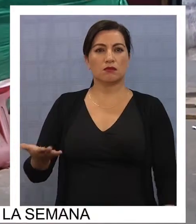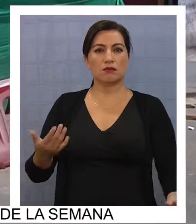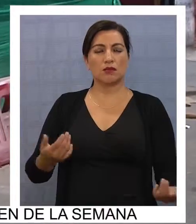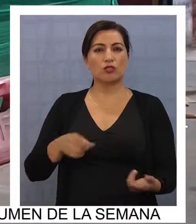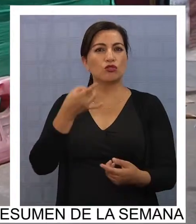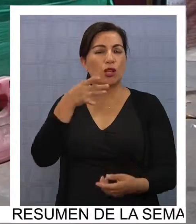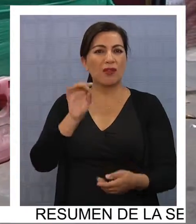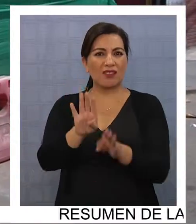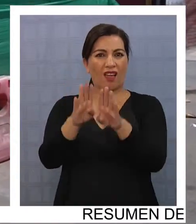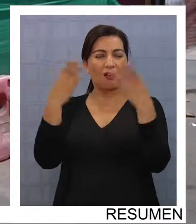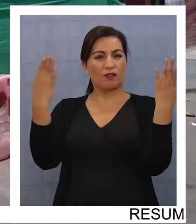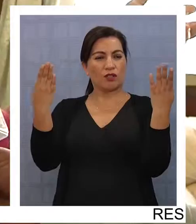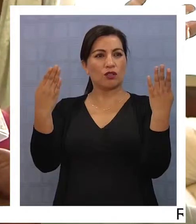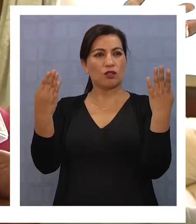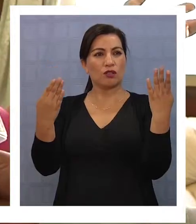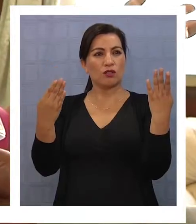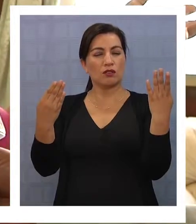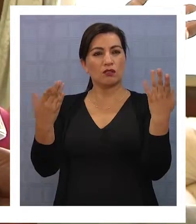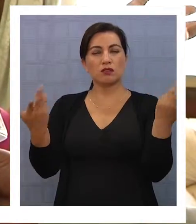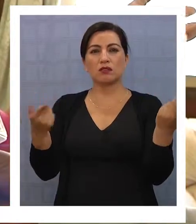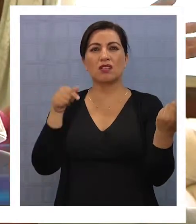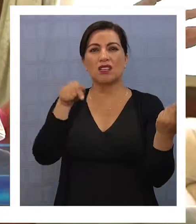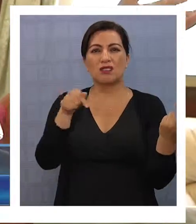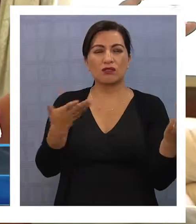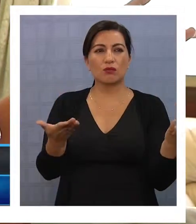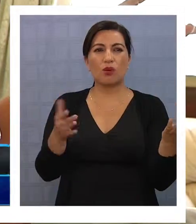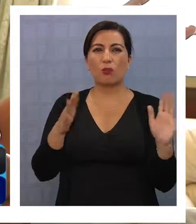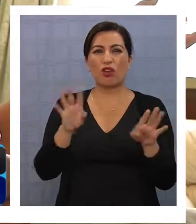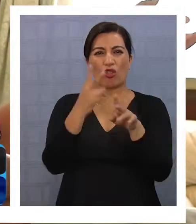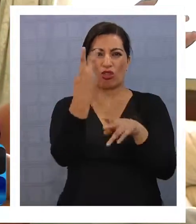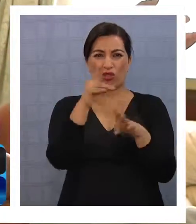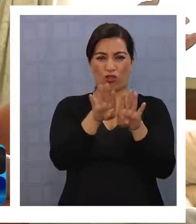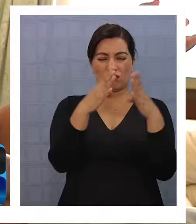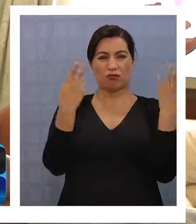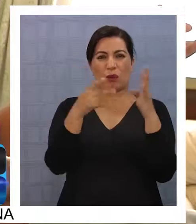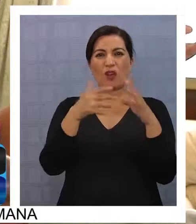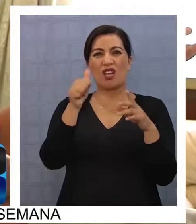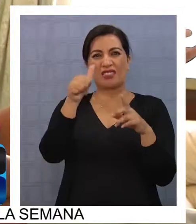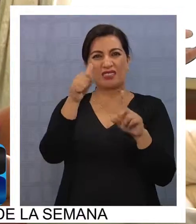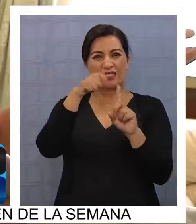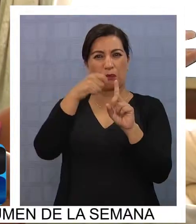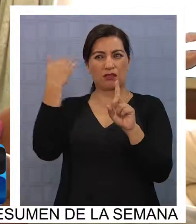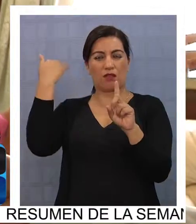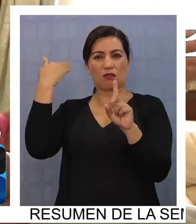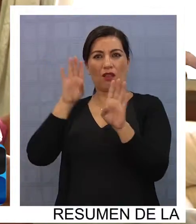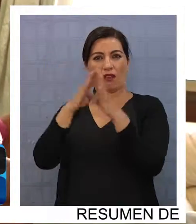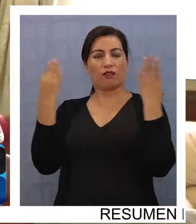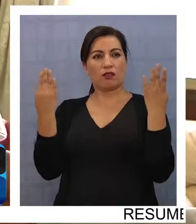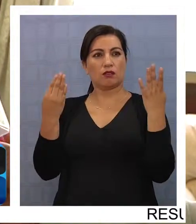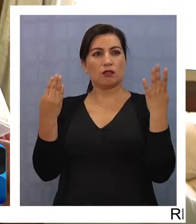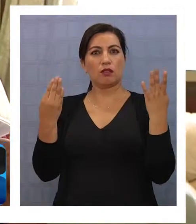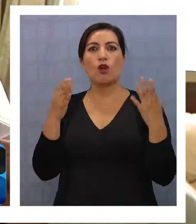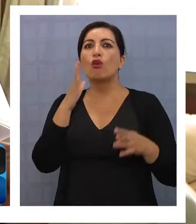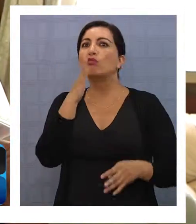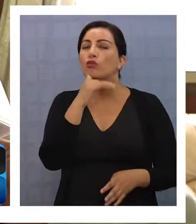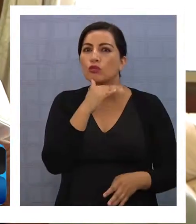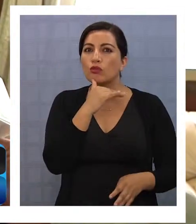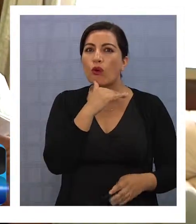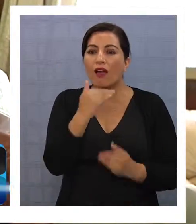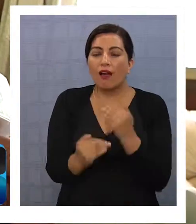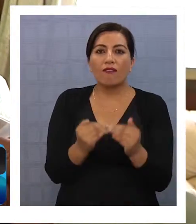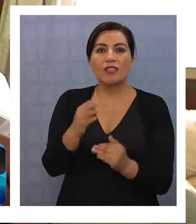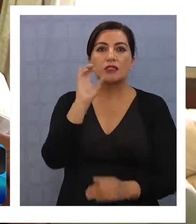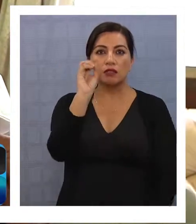naturalmente. Entonces, esto lleva a haber tomado menos, abrieron las dos calles hace seis meses atrás y no ha habido ningún